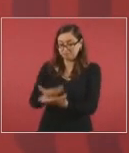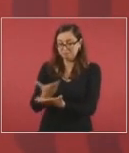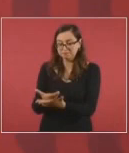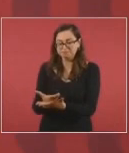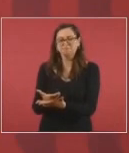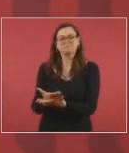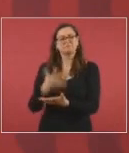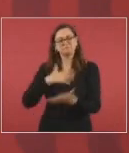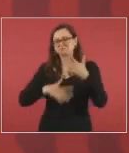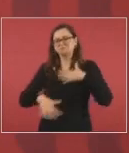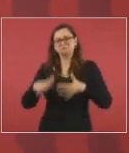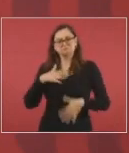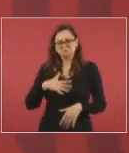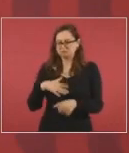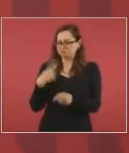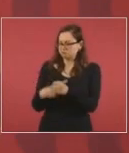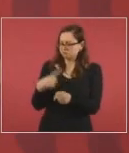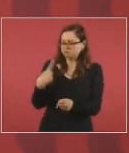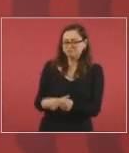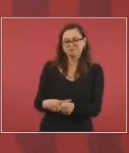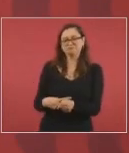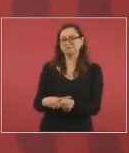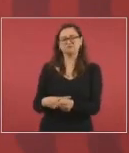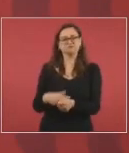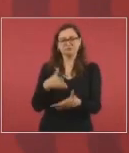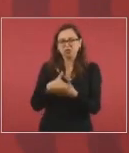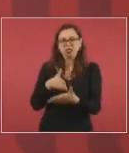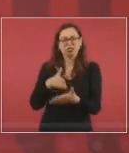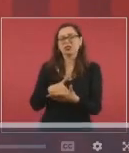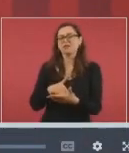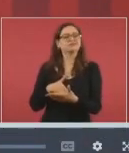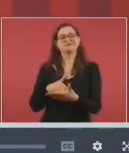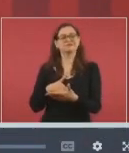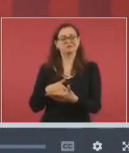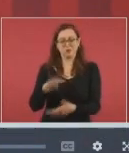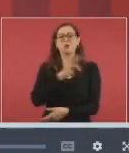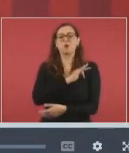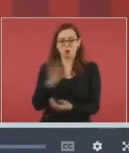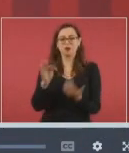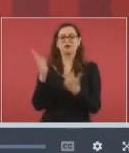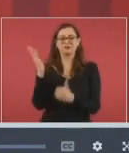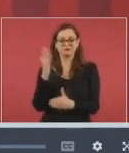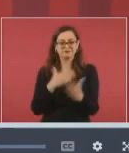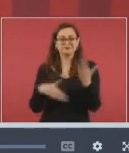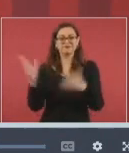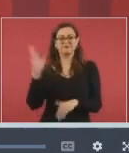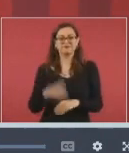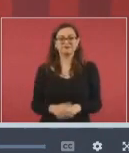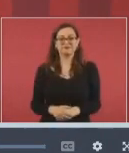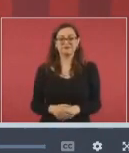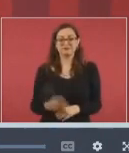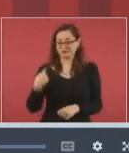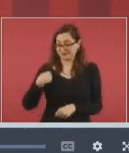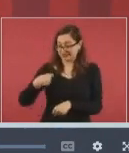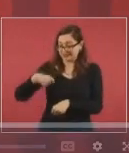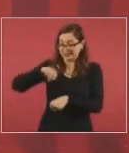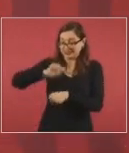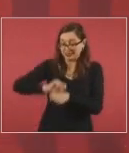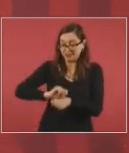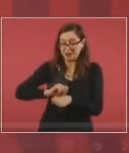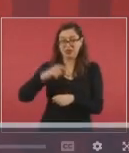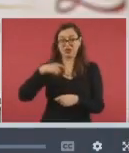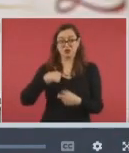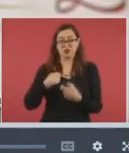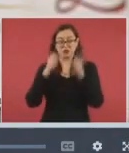Uno debe saber cuándo retirarse, no hay posición más importante que otra. Hasta el